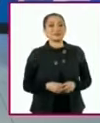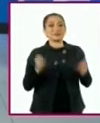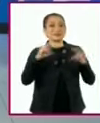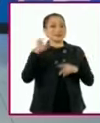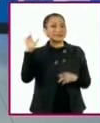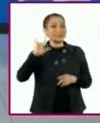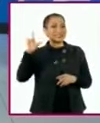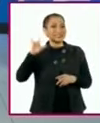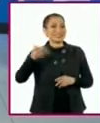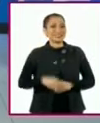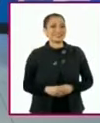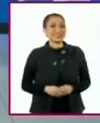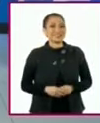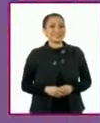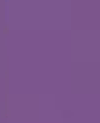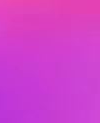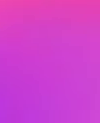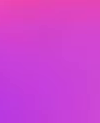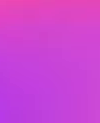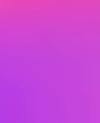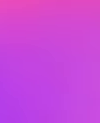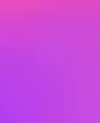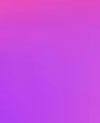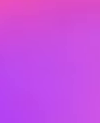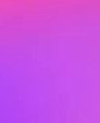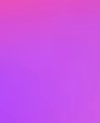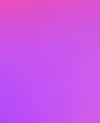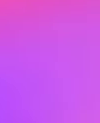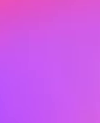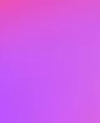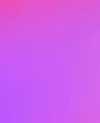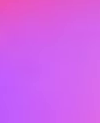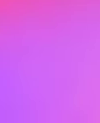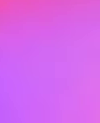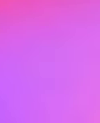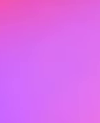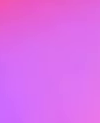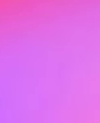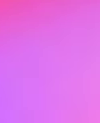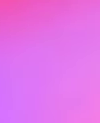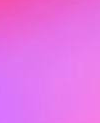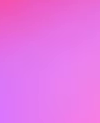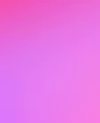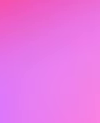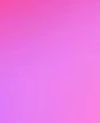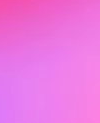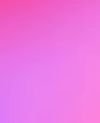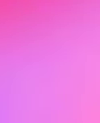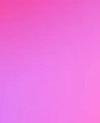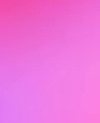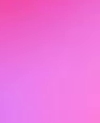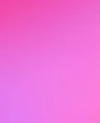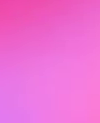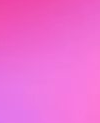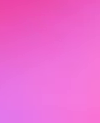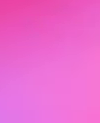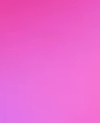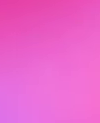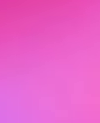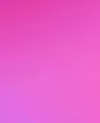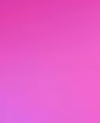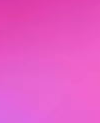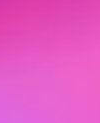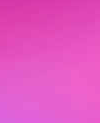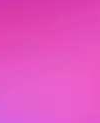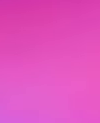¡Hasta la próxima! Si tienes dudas o necesitas ayuda, llama al Centro de Apoyo Pedagógico a Distancia.